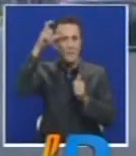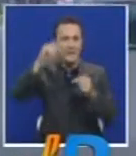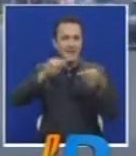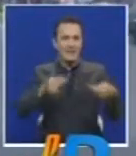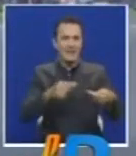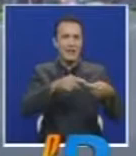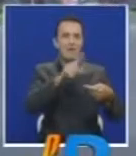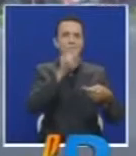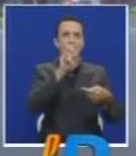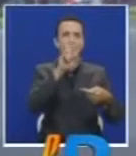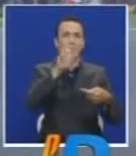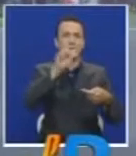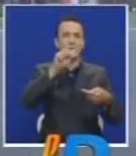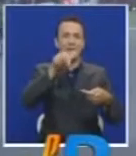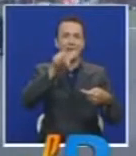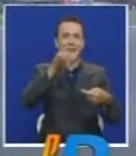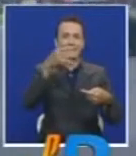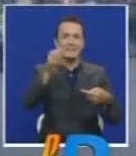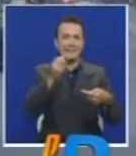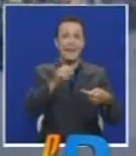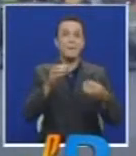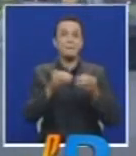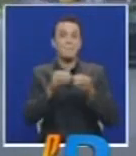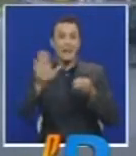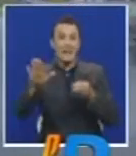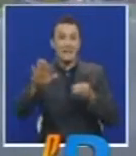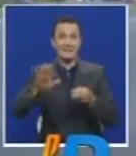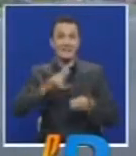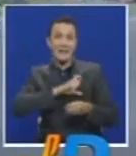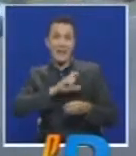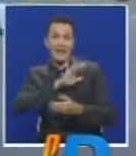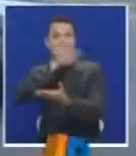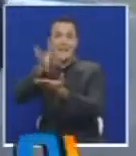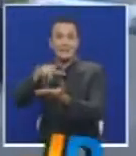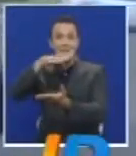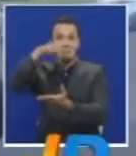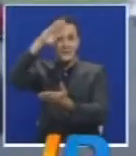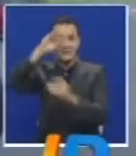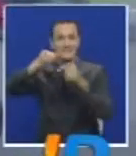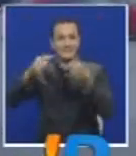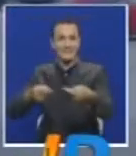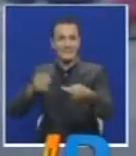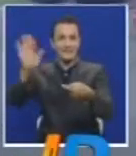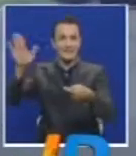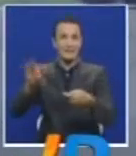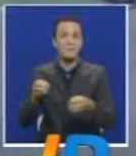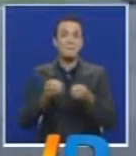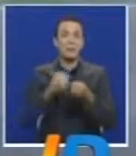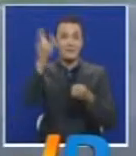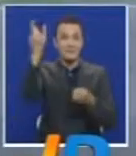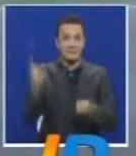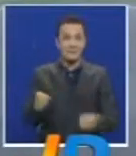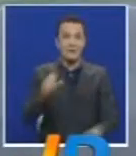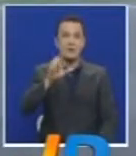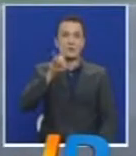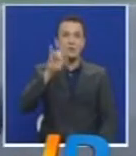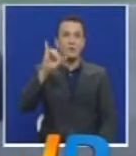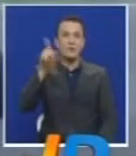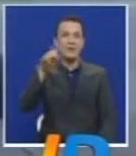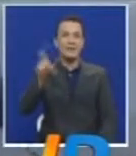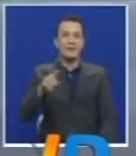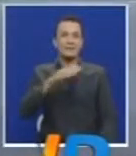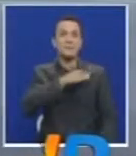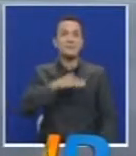en el Pascual Guerrero, Deportivo Cali en el Atanasio Girardot ante Deportivo Independiente Medellín. Luis Chiriboga, el presidente de la Federación Ecuatoriana de Fútbol,